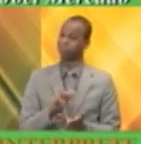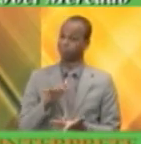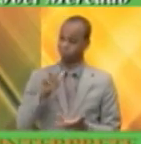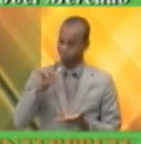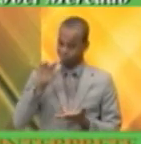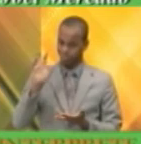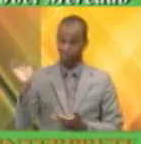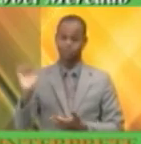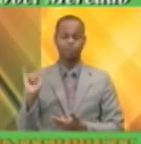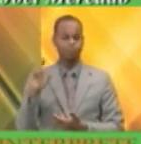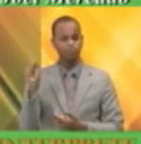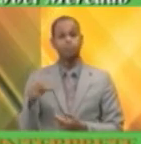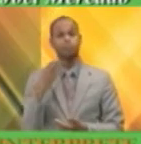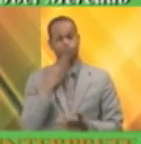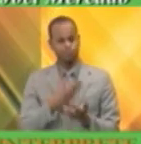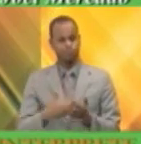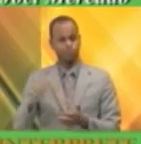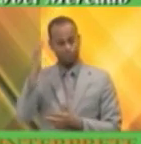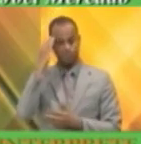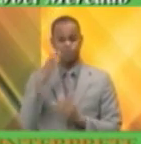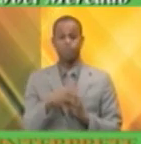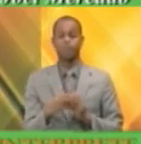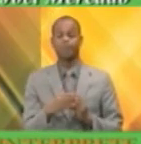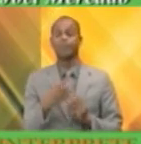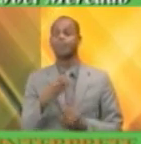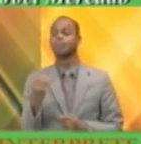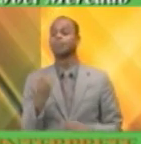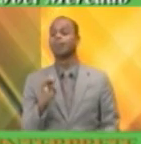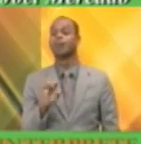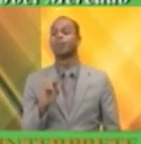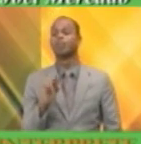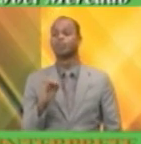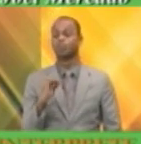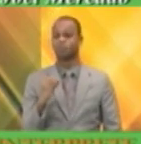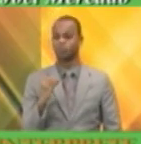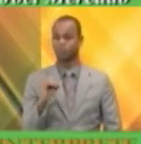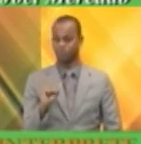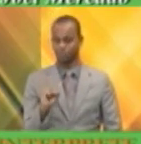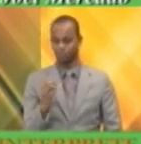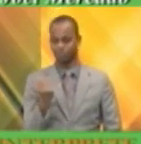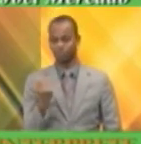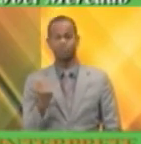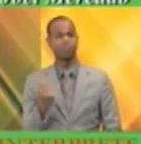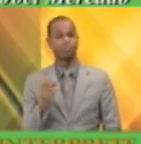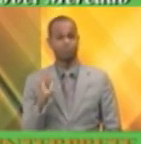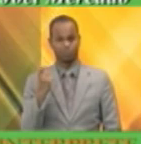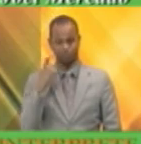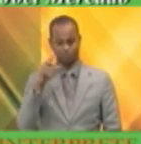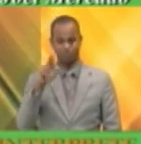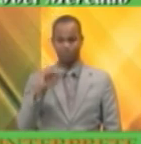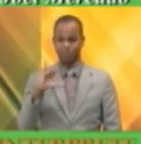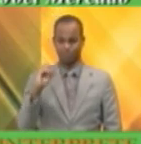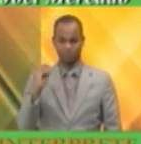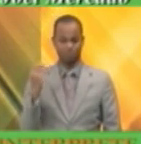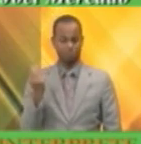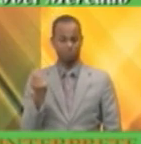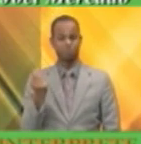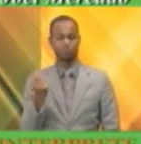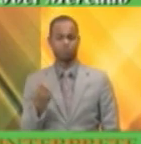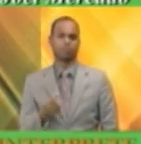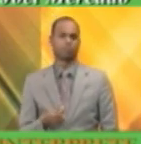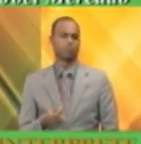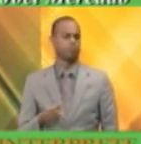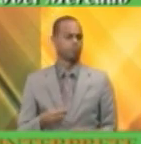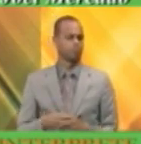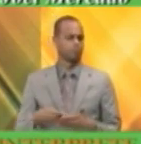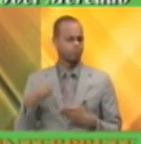multimillonario, es bueno que lo sepamos, claro. En dólares y en euros. Sí, esas olimpiadas que ustedes están mirando ahí en Río de Janeiro, ahora eso